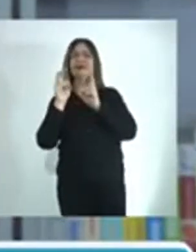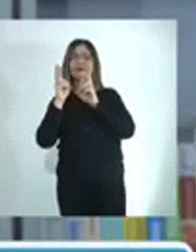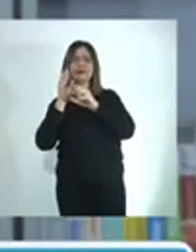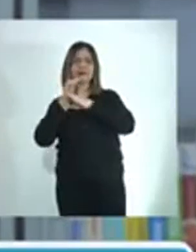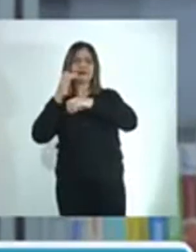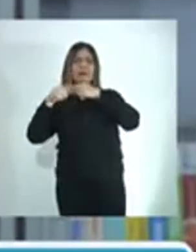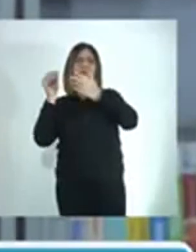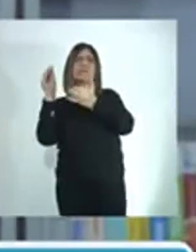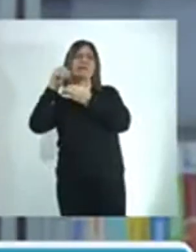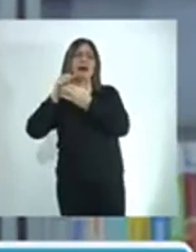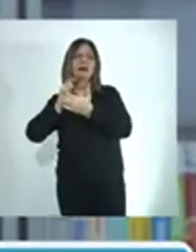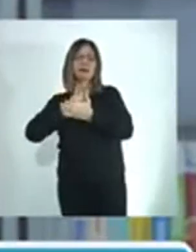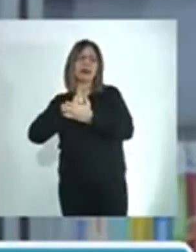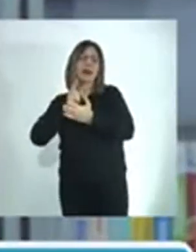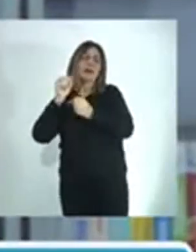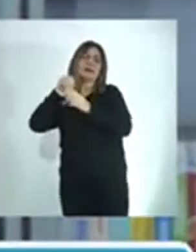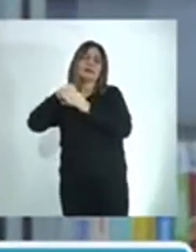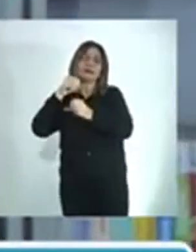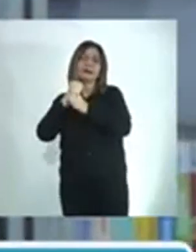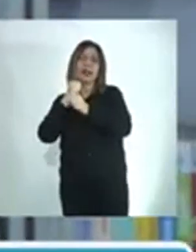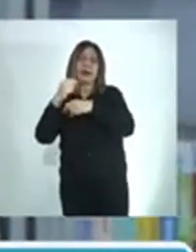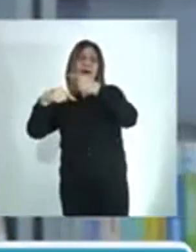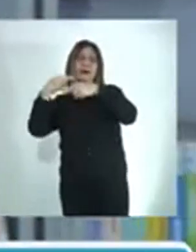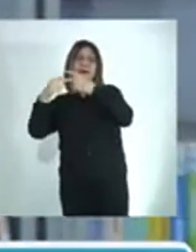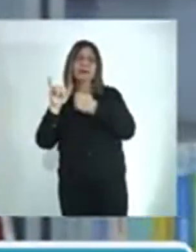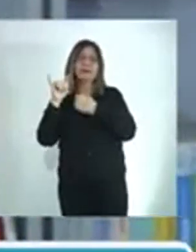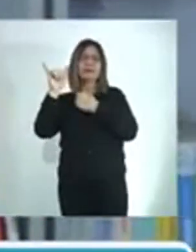luego hay otro aspecto muy importante que tiene que ver